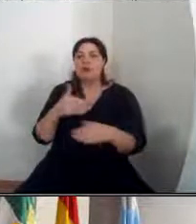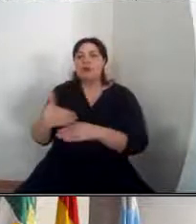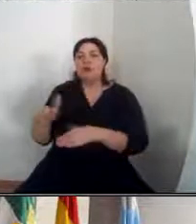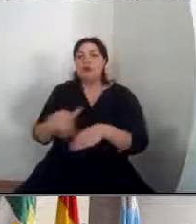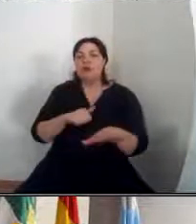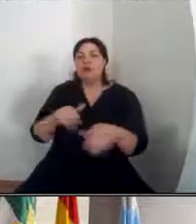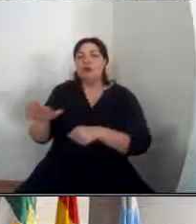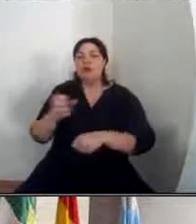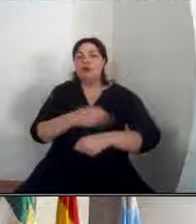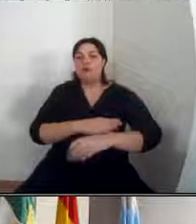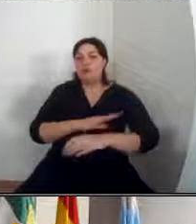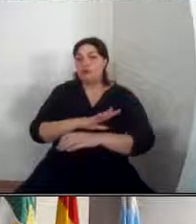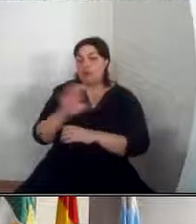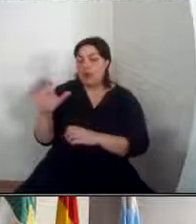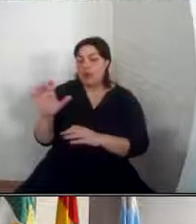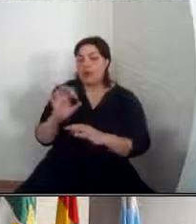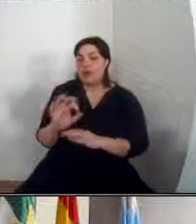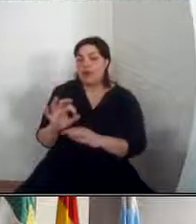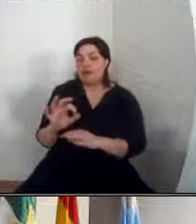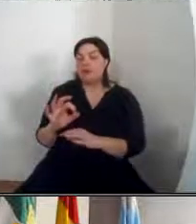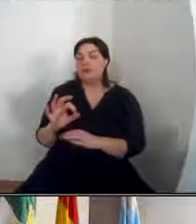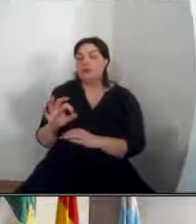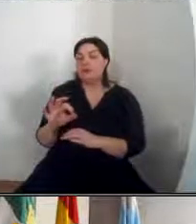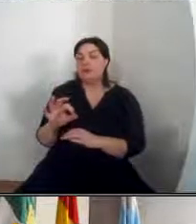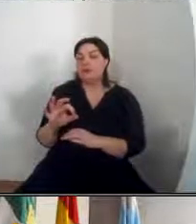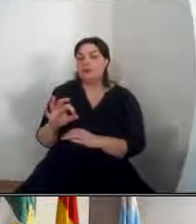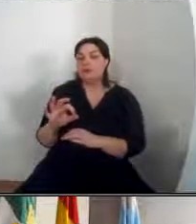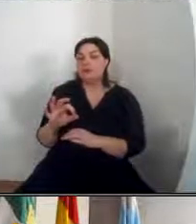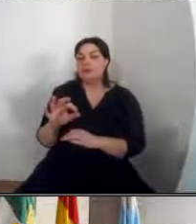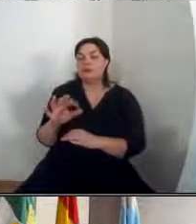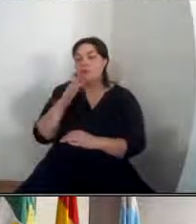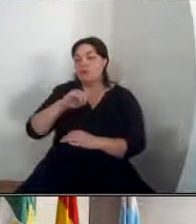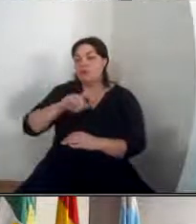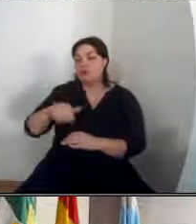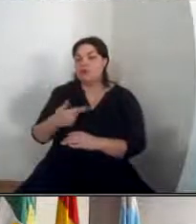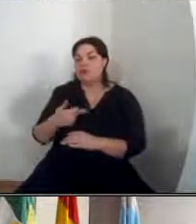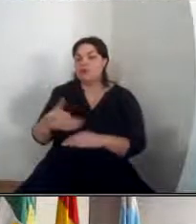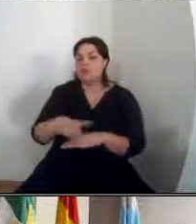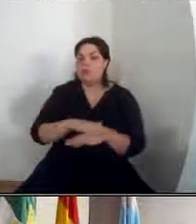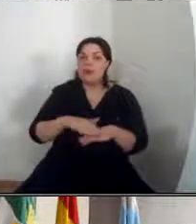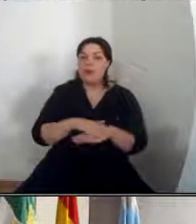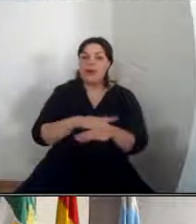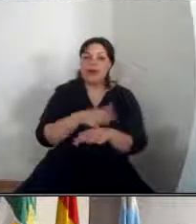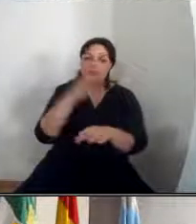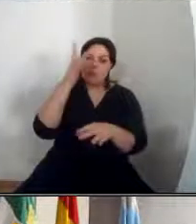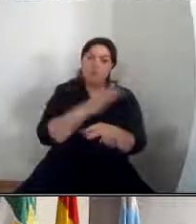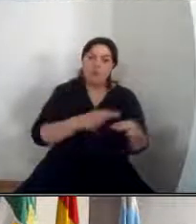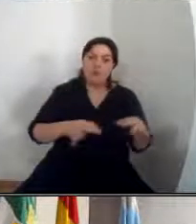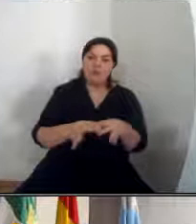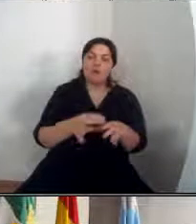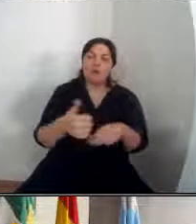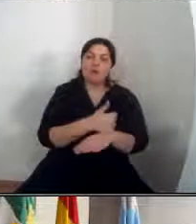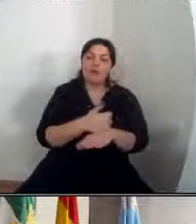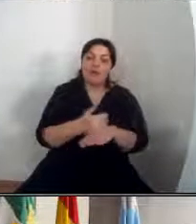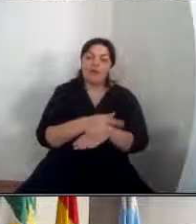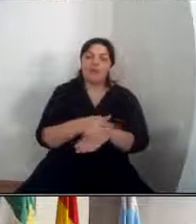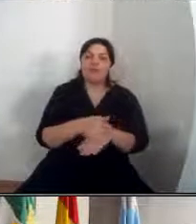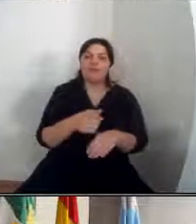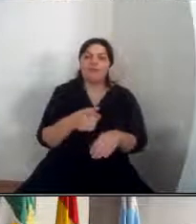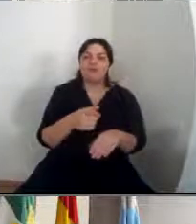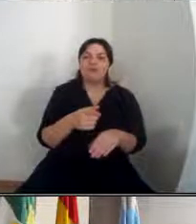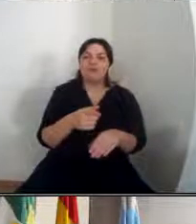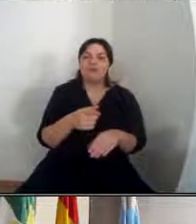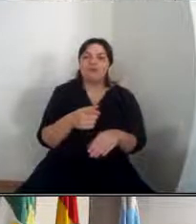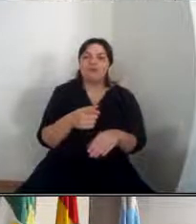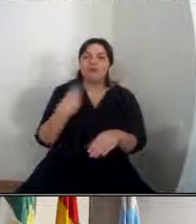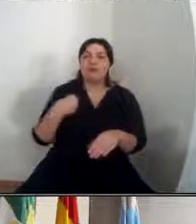fondos europeos, precisamente para que se pueda trabajar desde abajo y que puedan ser los ciudadanos de